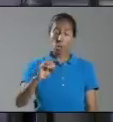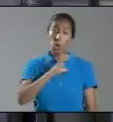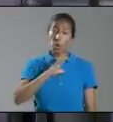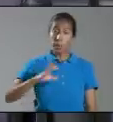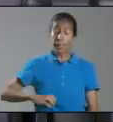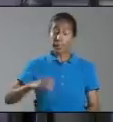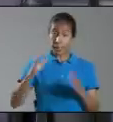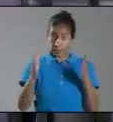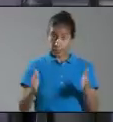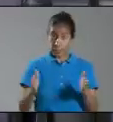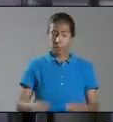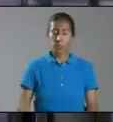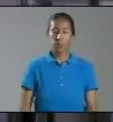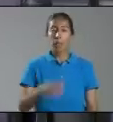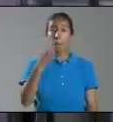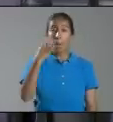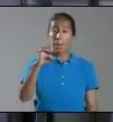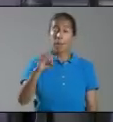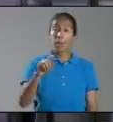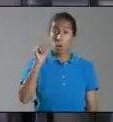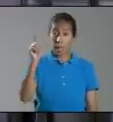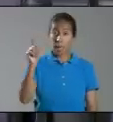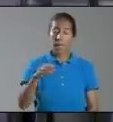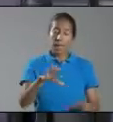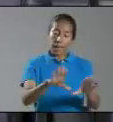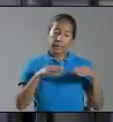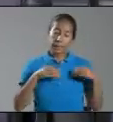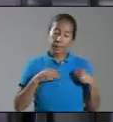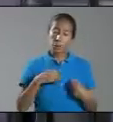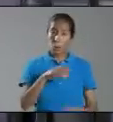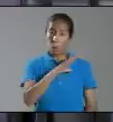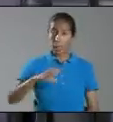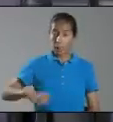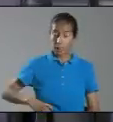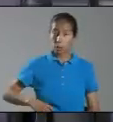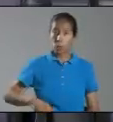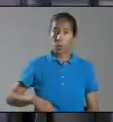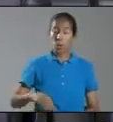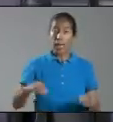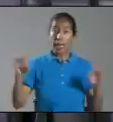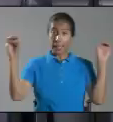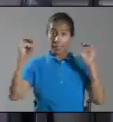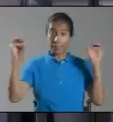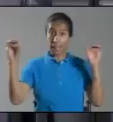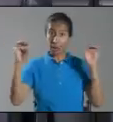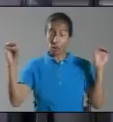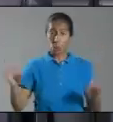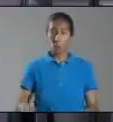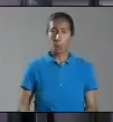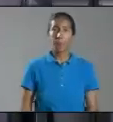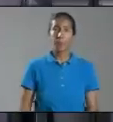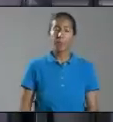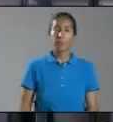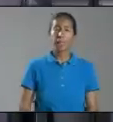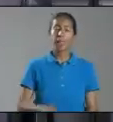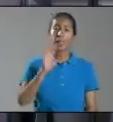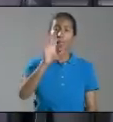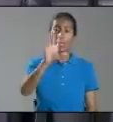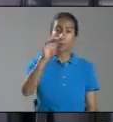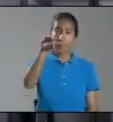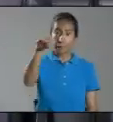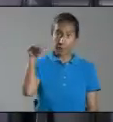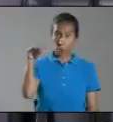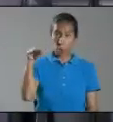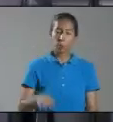que aceptar a Cristo, y aceptó a Cristo aquí en el gimnasio. Y cuando aceptó a Cristo, que fue